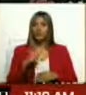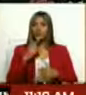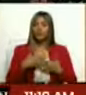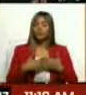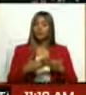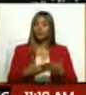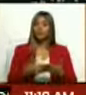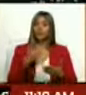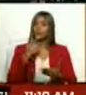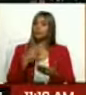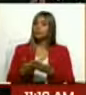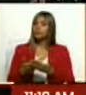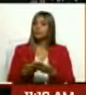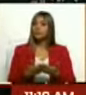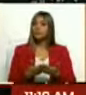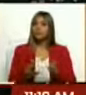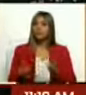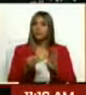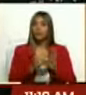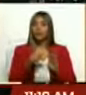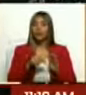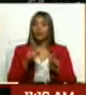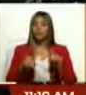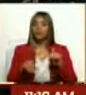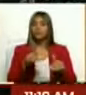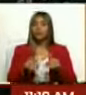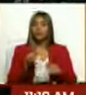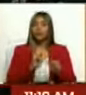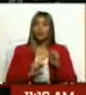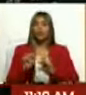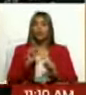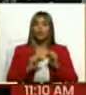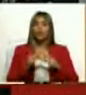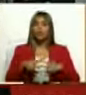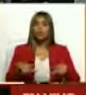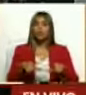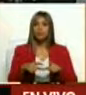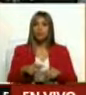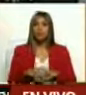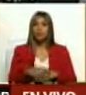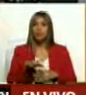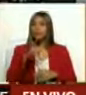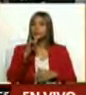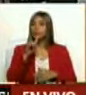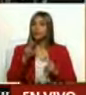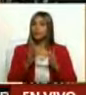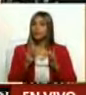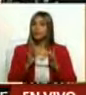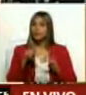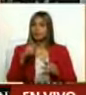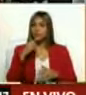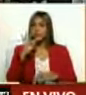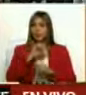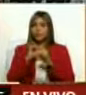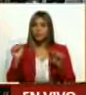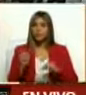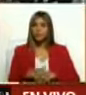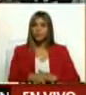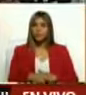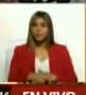esta solicitud para adherirse a este referéndum consultivo en defensa del territorio Esequibo. Con esta información nosotros vamos a despedir el contacto.